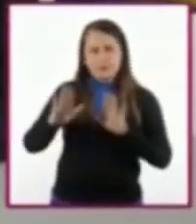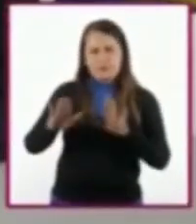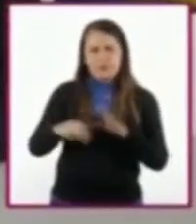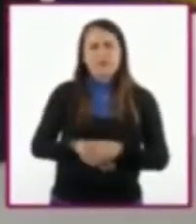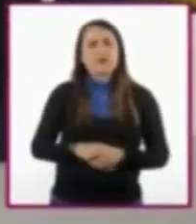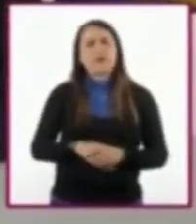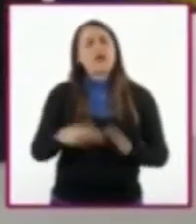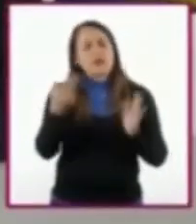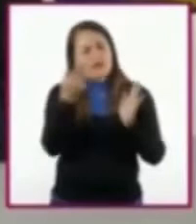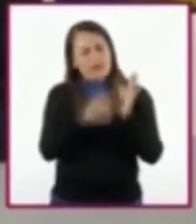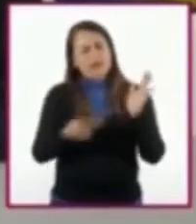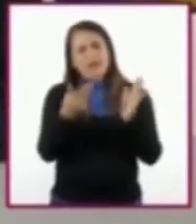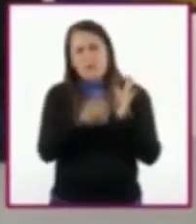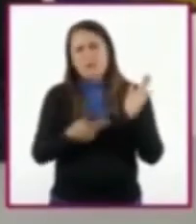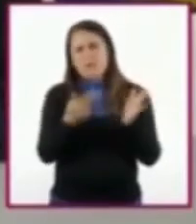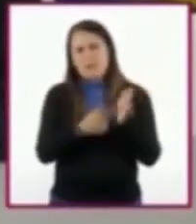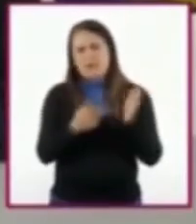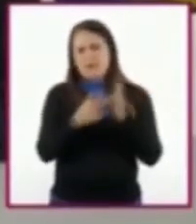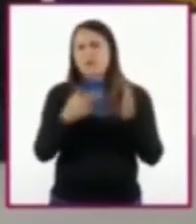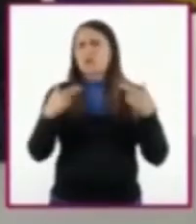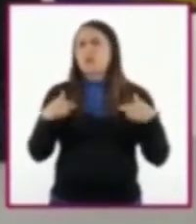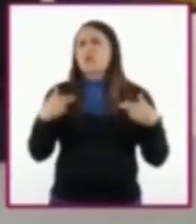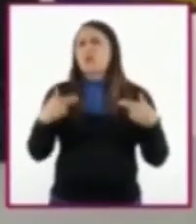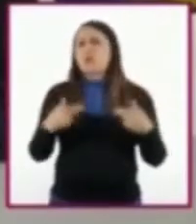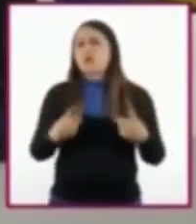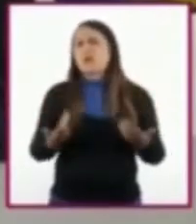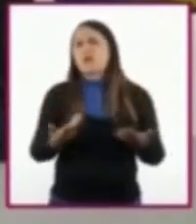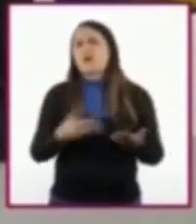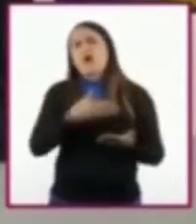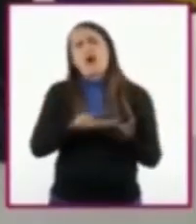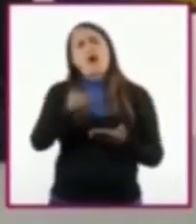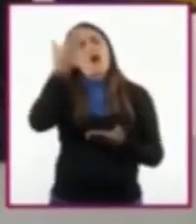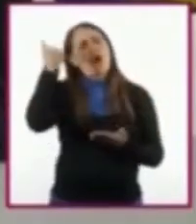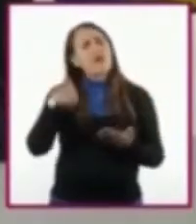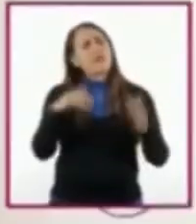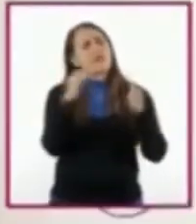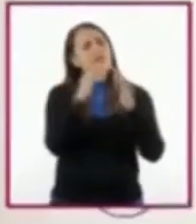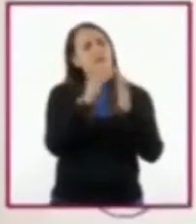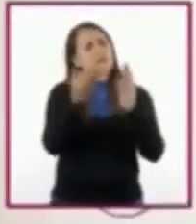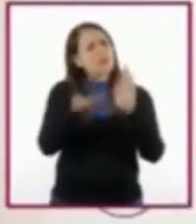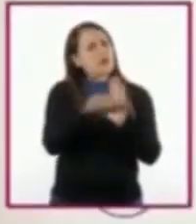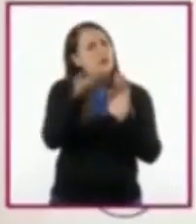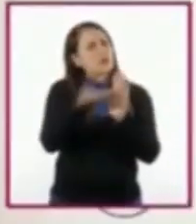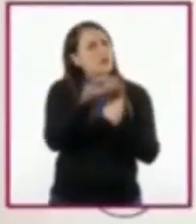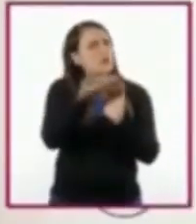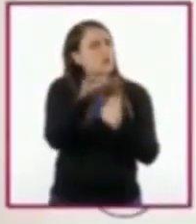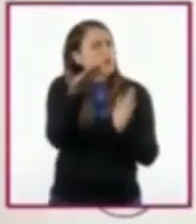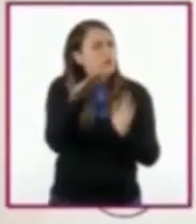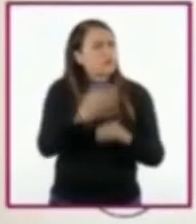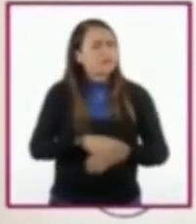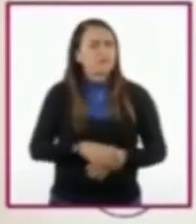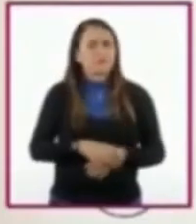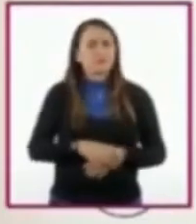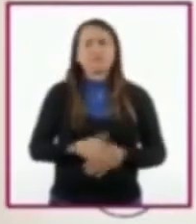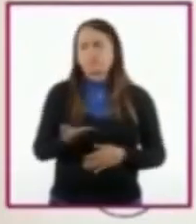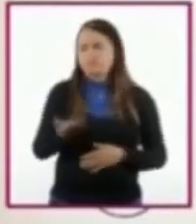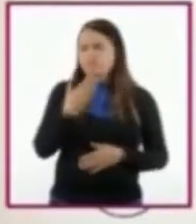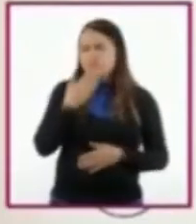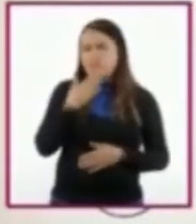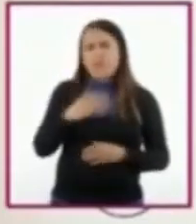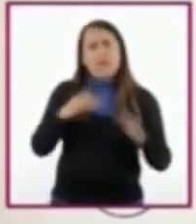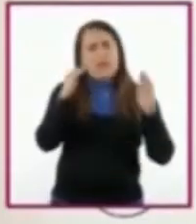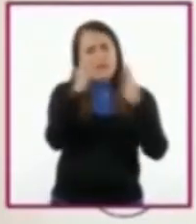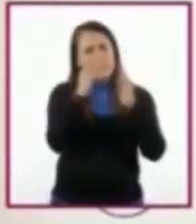qué herramientas el ser humano pudo construir sus casas? Buena pregunta. El ser humano empezó a construir sus